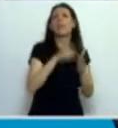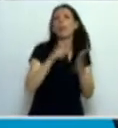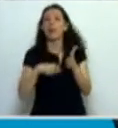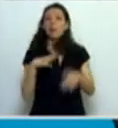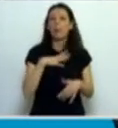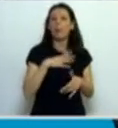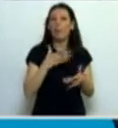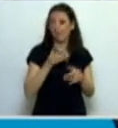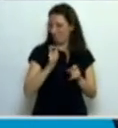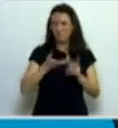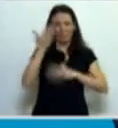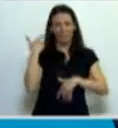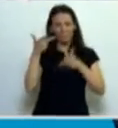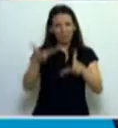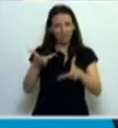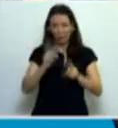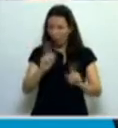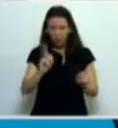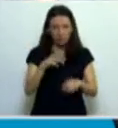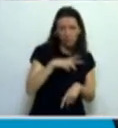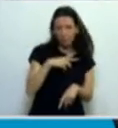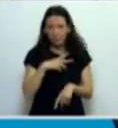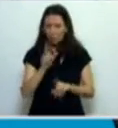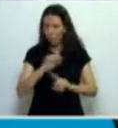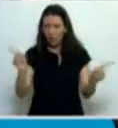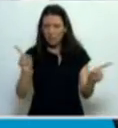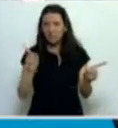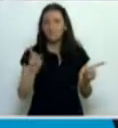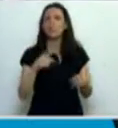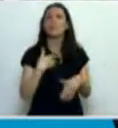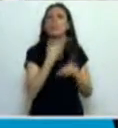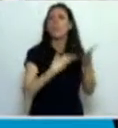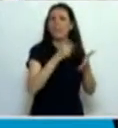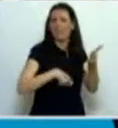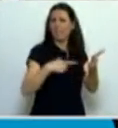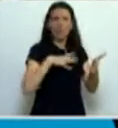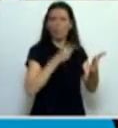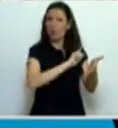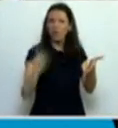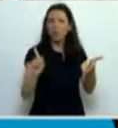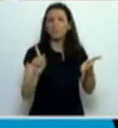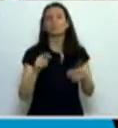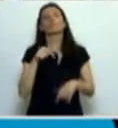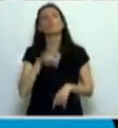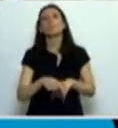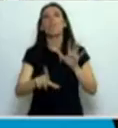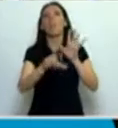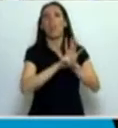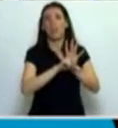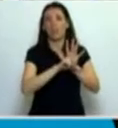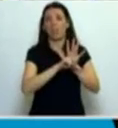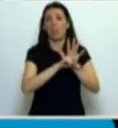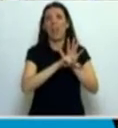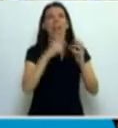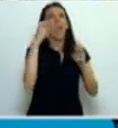el diputado Calcaño. De ninguna manera es un contrato entre privados, sino que es una ley que vota